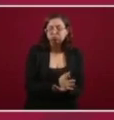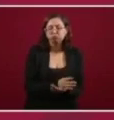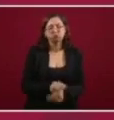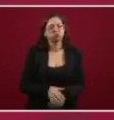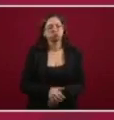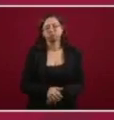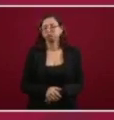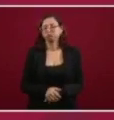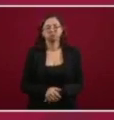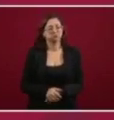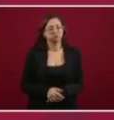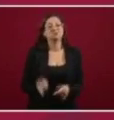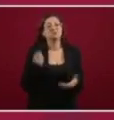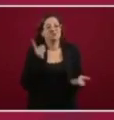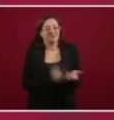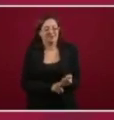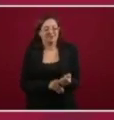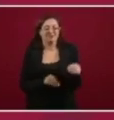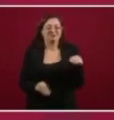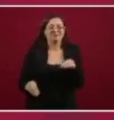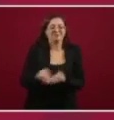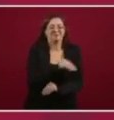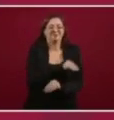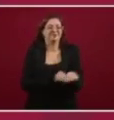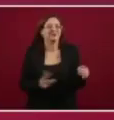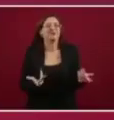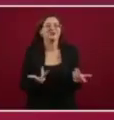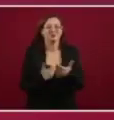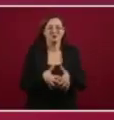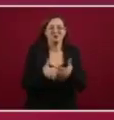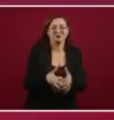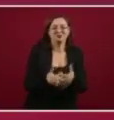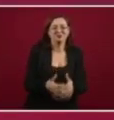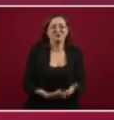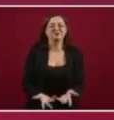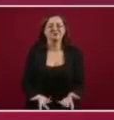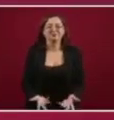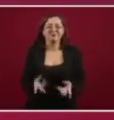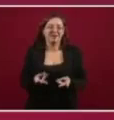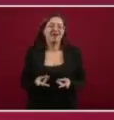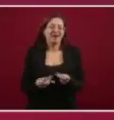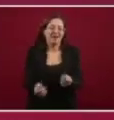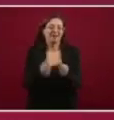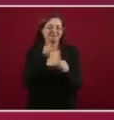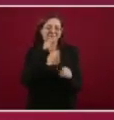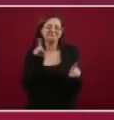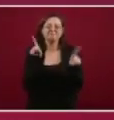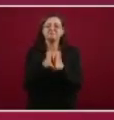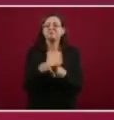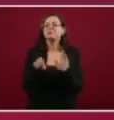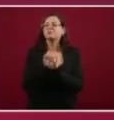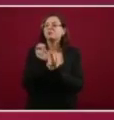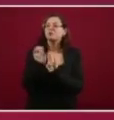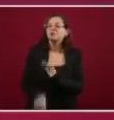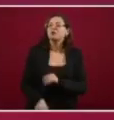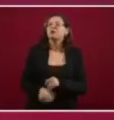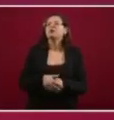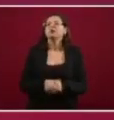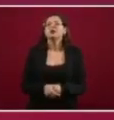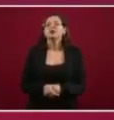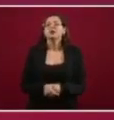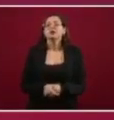el hospital, sino lo que cuesta operar. Hay un hospital en